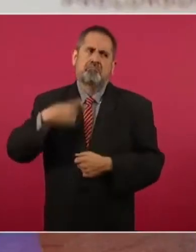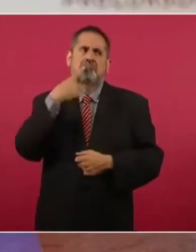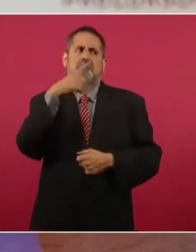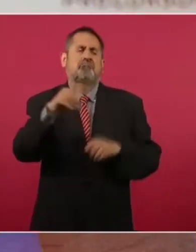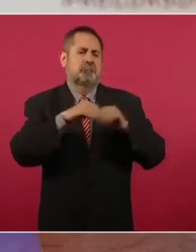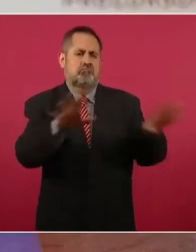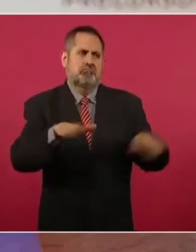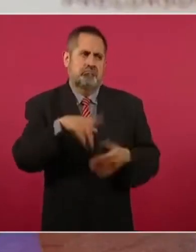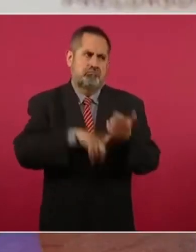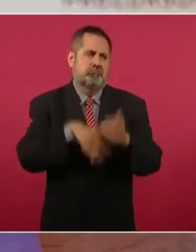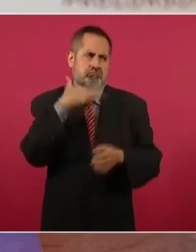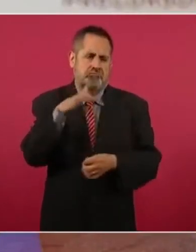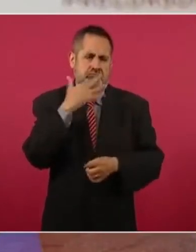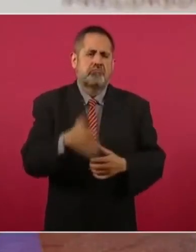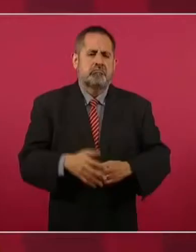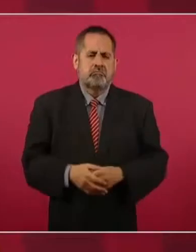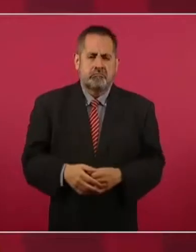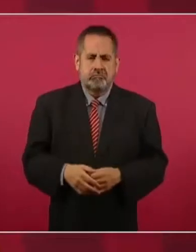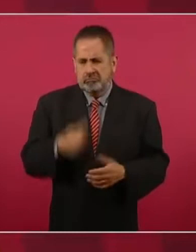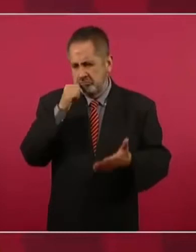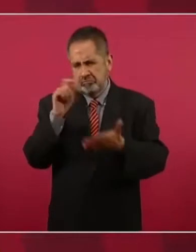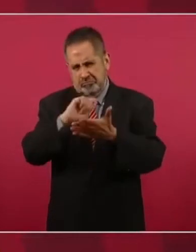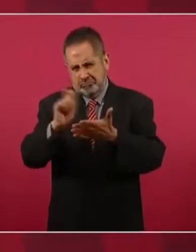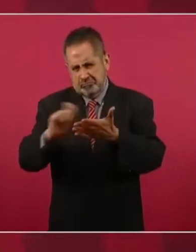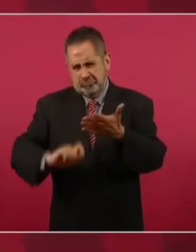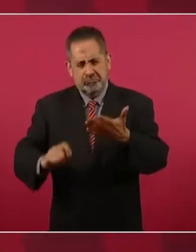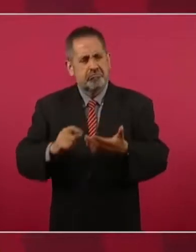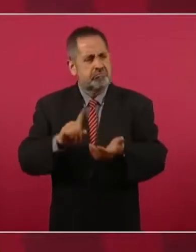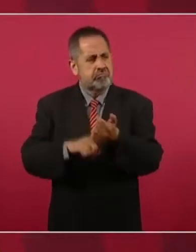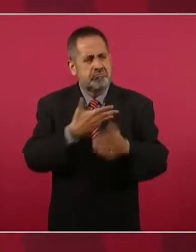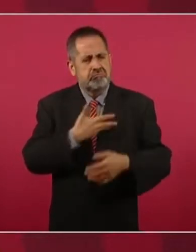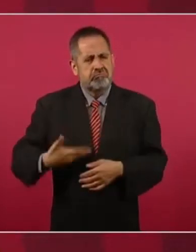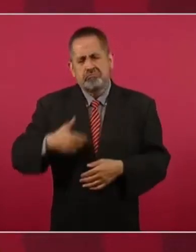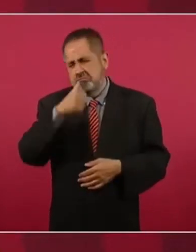claro que lo haríamos. Le mandaría yo una carta al presidente Biden.